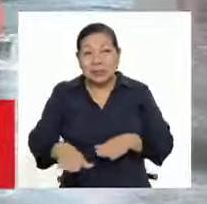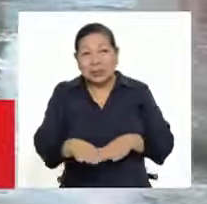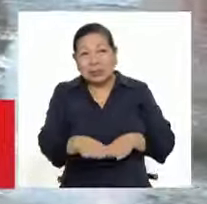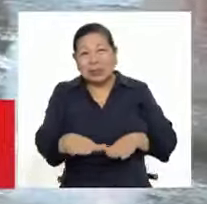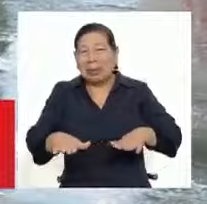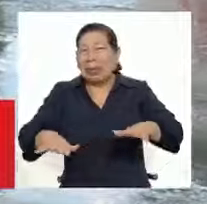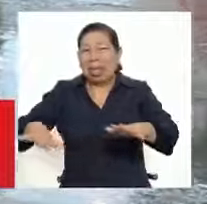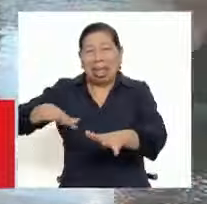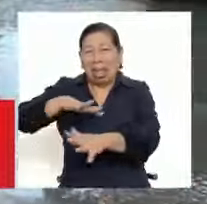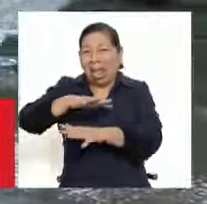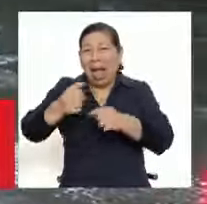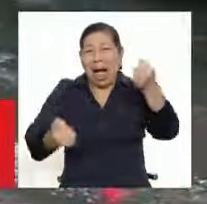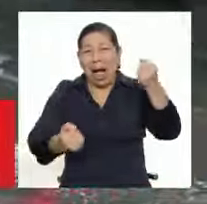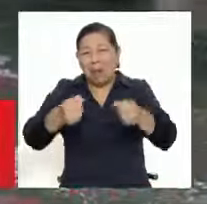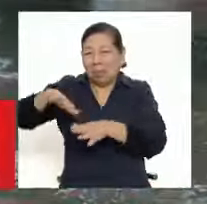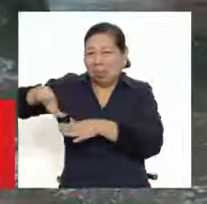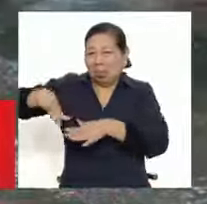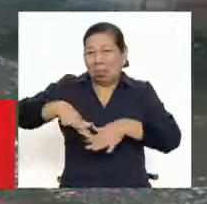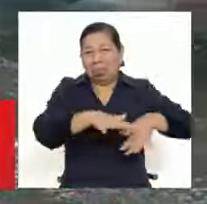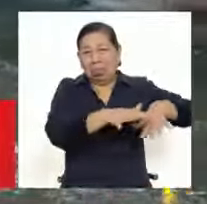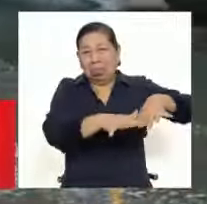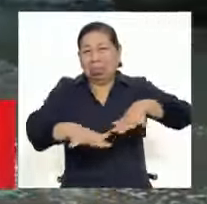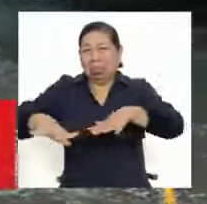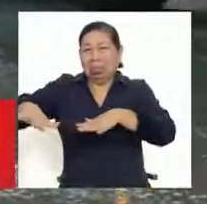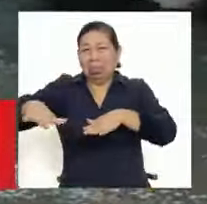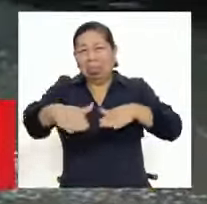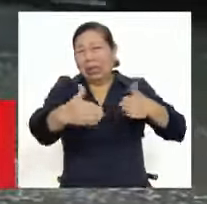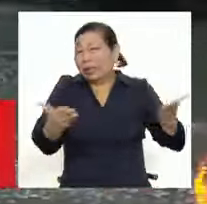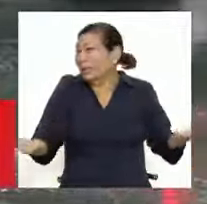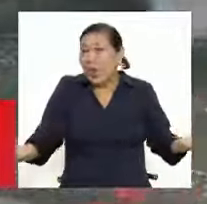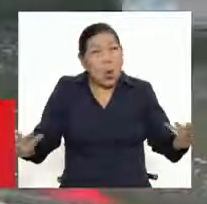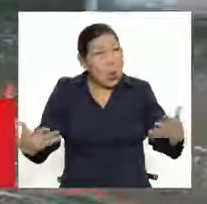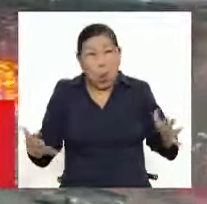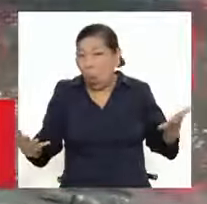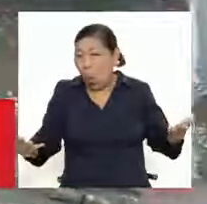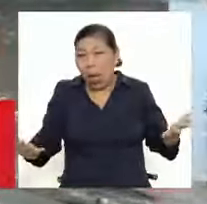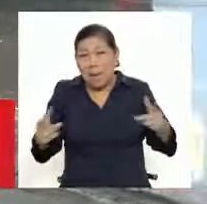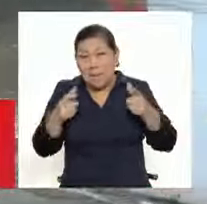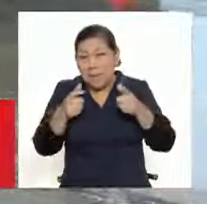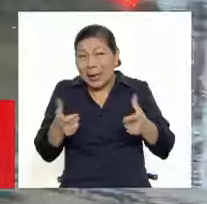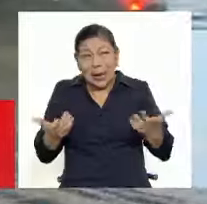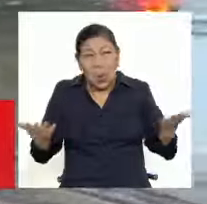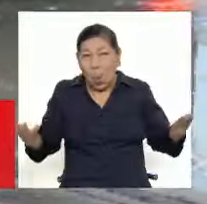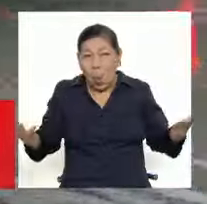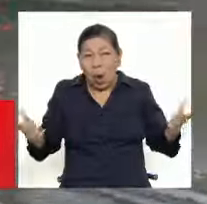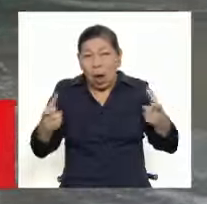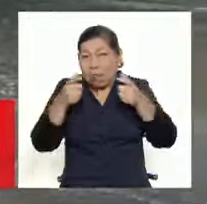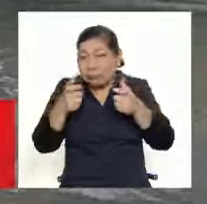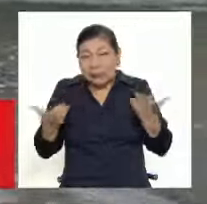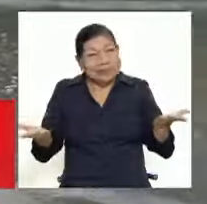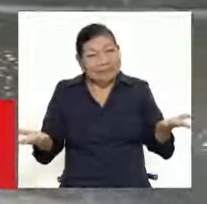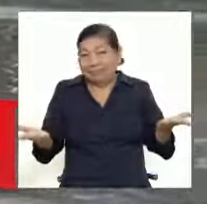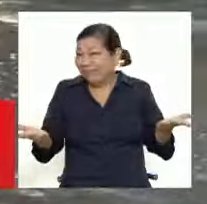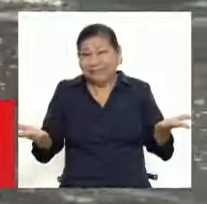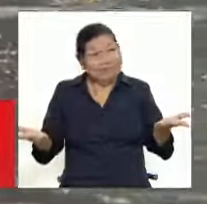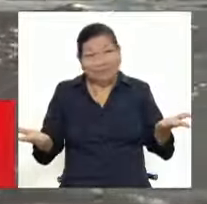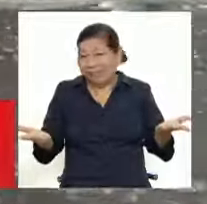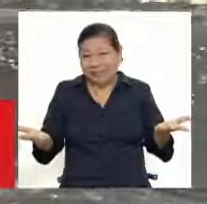se van por, bordean este sector. Realmente no hay ninguna vigilancia, no hay ningún control. Esto